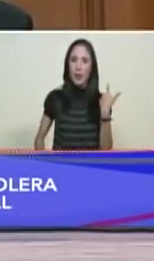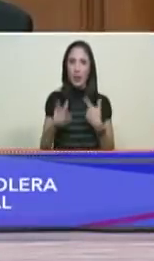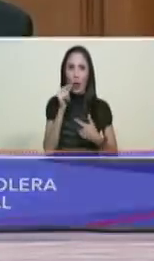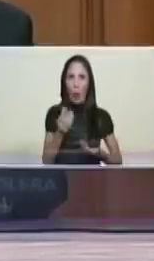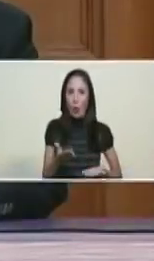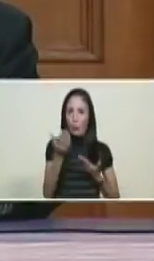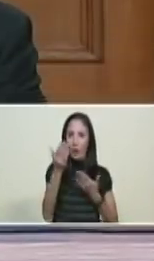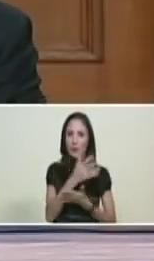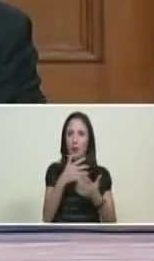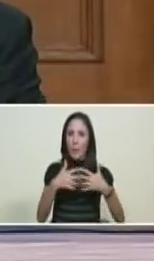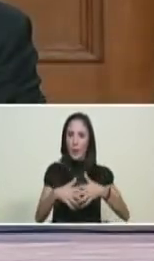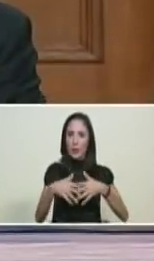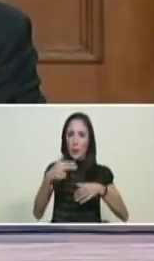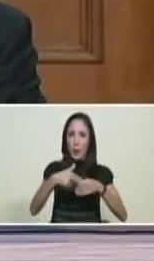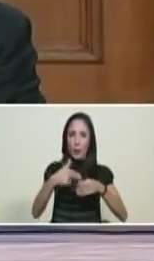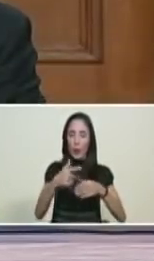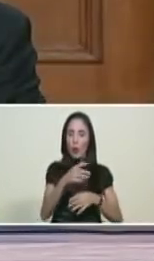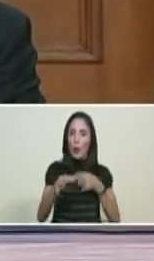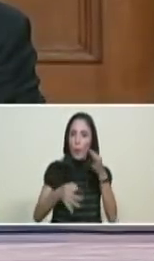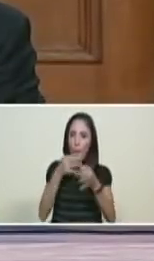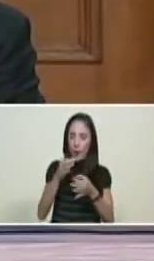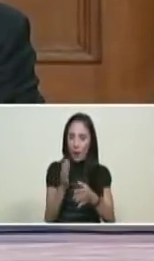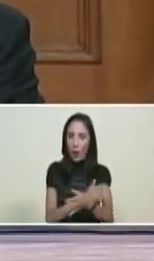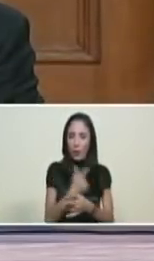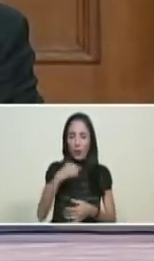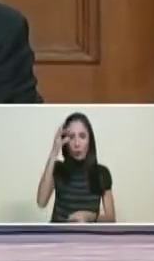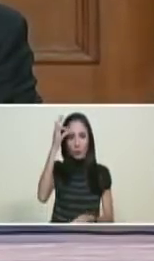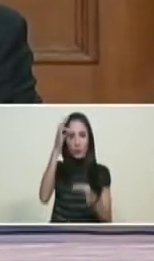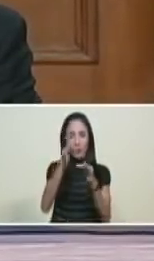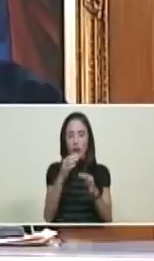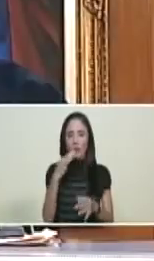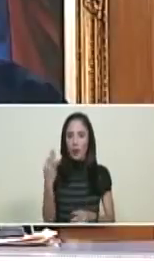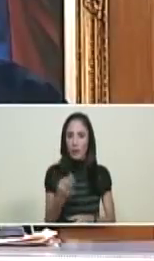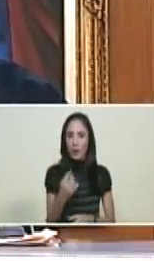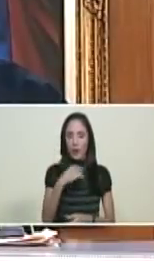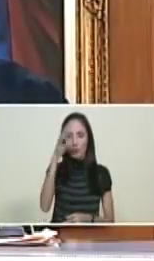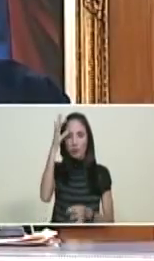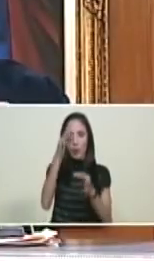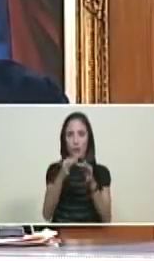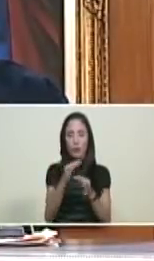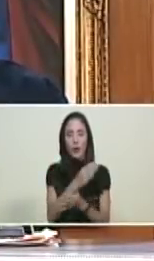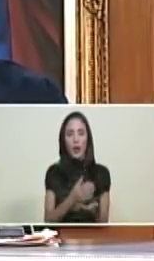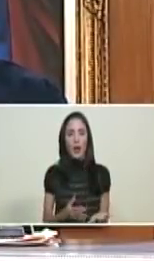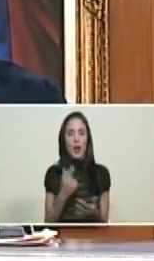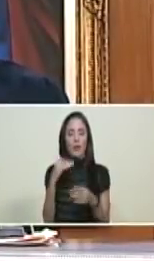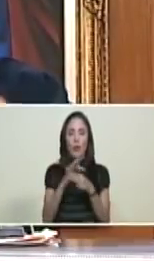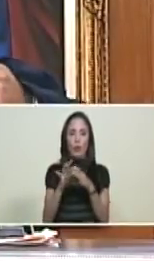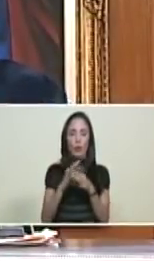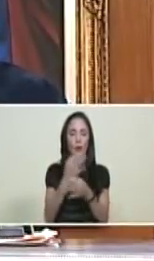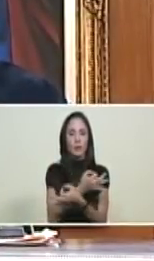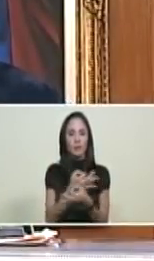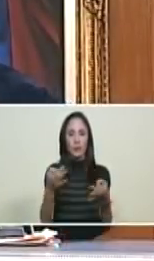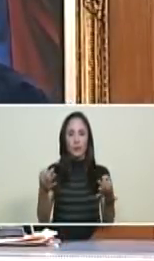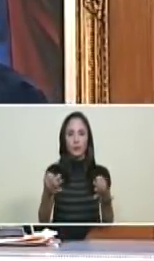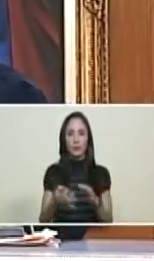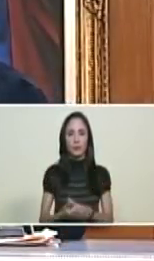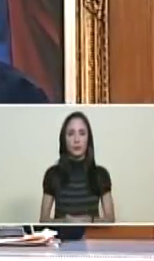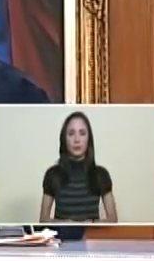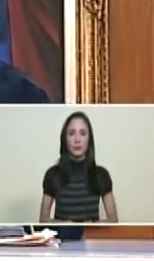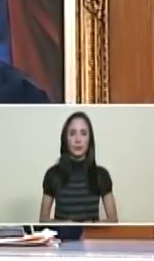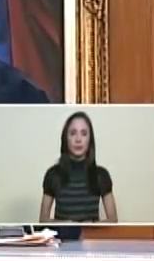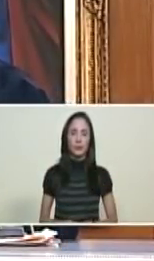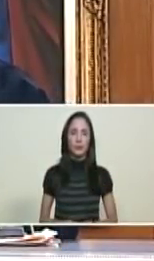mayor general Manuel Quevedo, creo verdaderamente que hemos llegado a la fórmula perfecta.